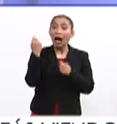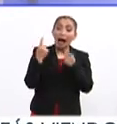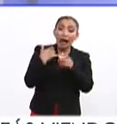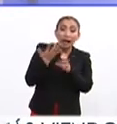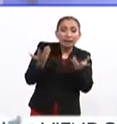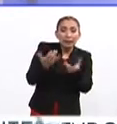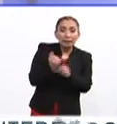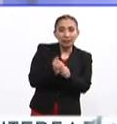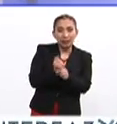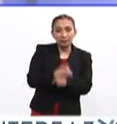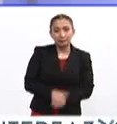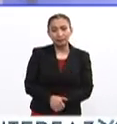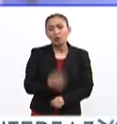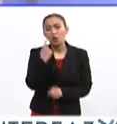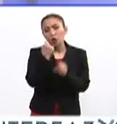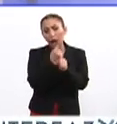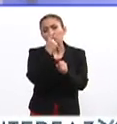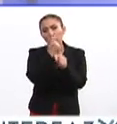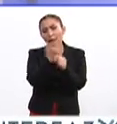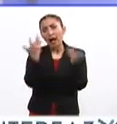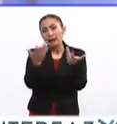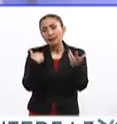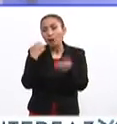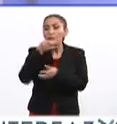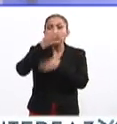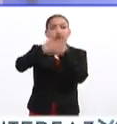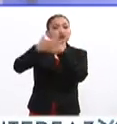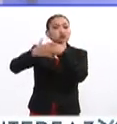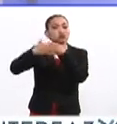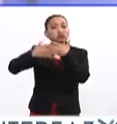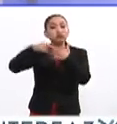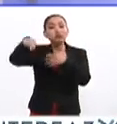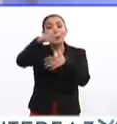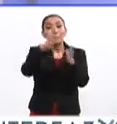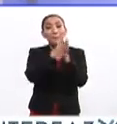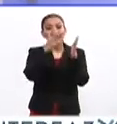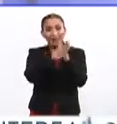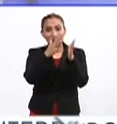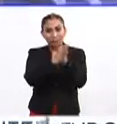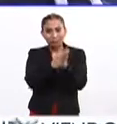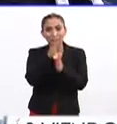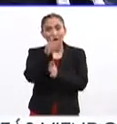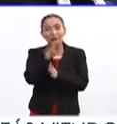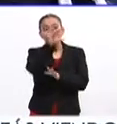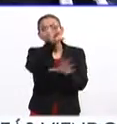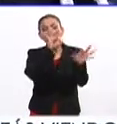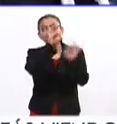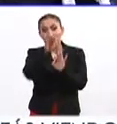hacen investigación. Año con año realizan una convocatoria en la que participan